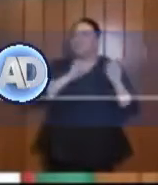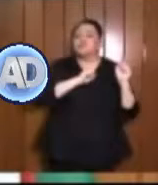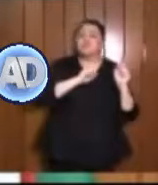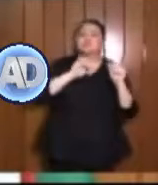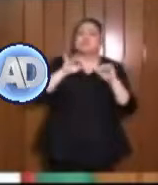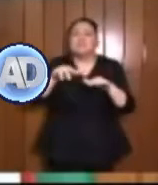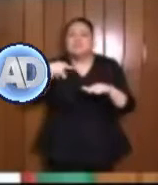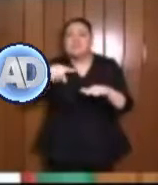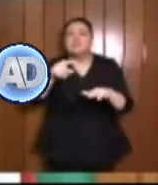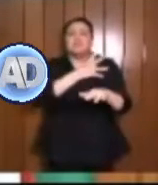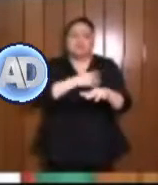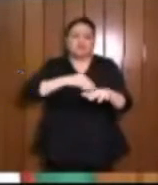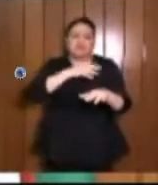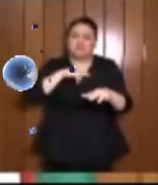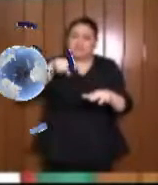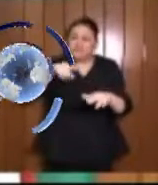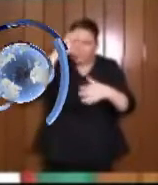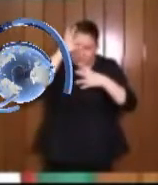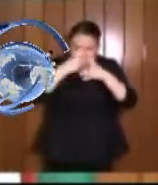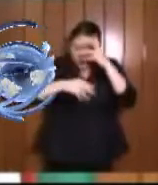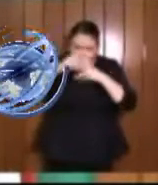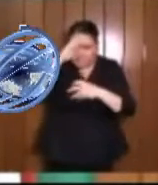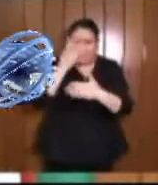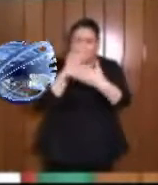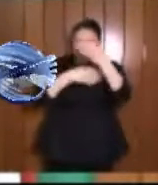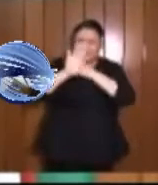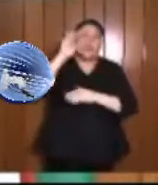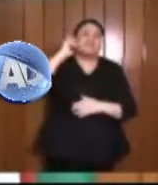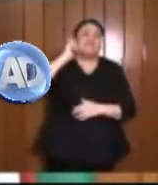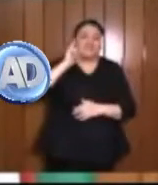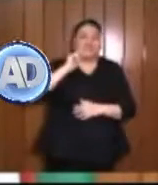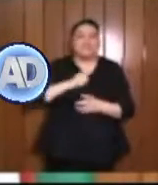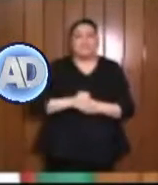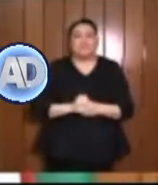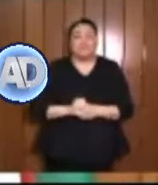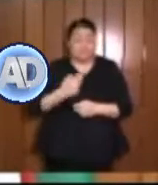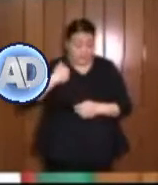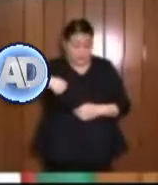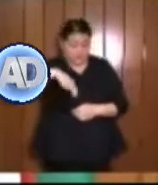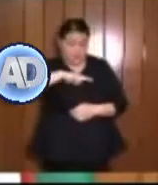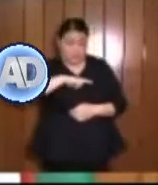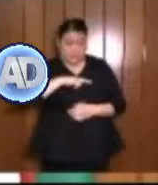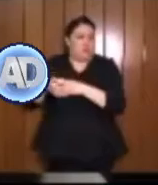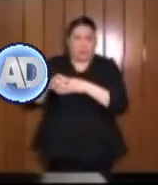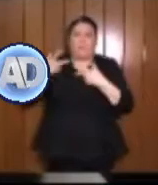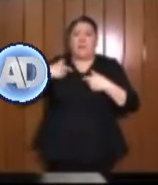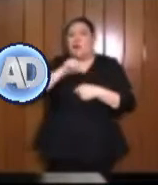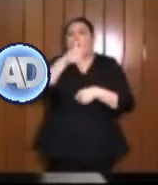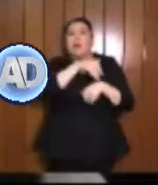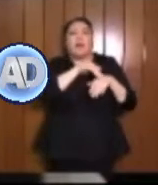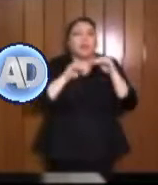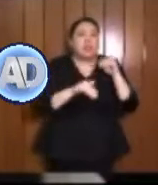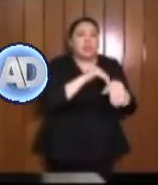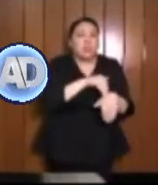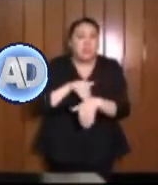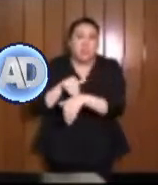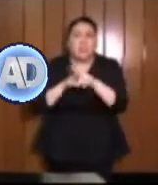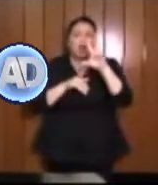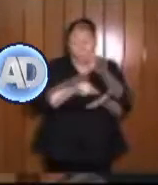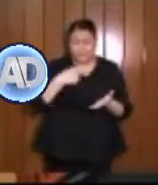dijo, no deben ser vistos como adversarios de las autoridades, sino como coadyuvantes en el cumplimiento de la